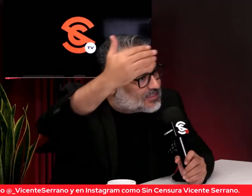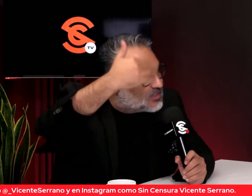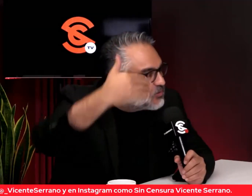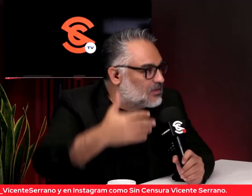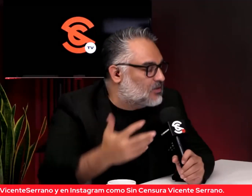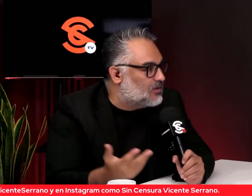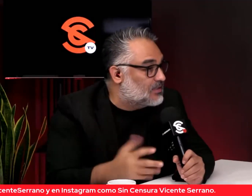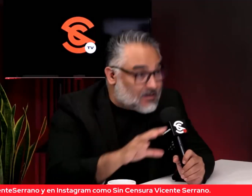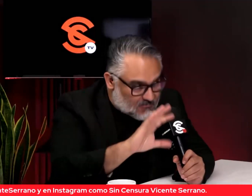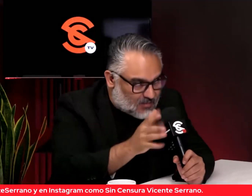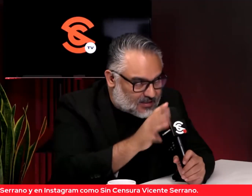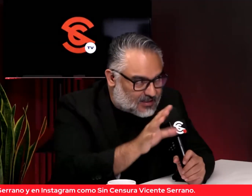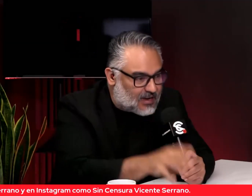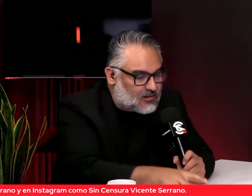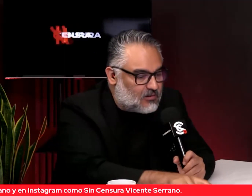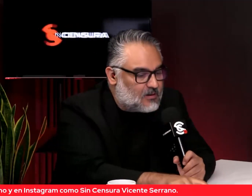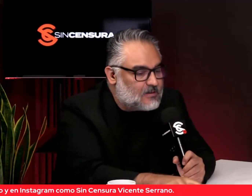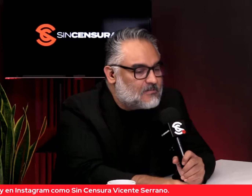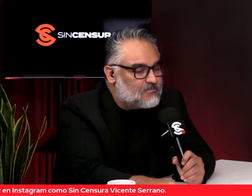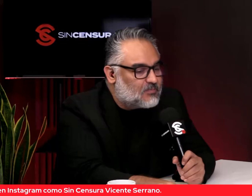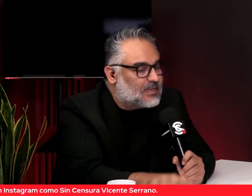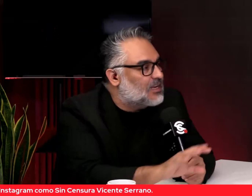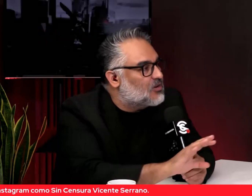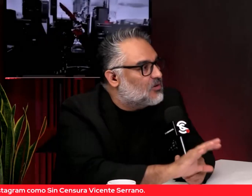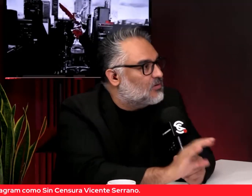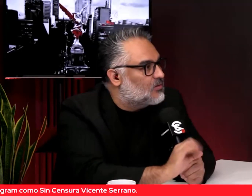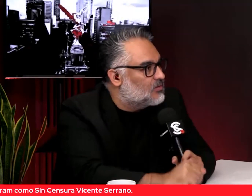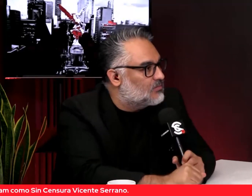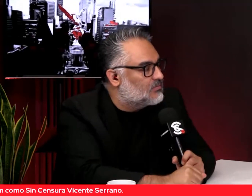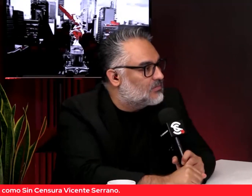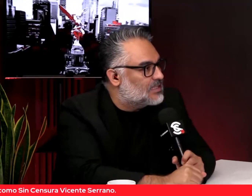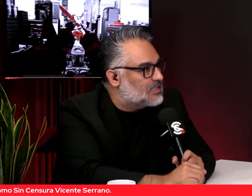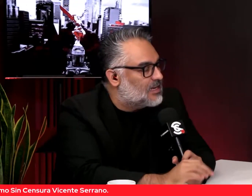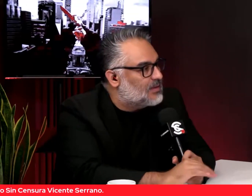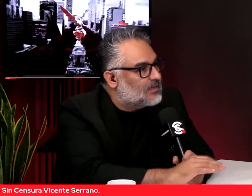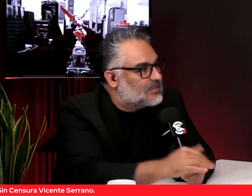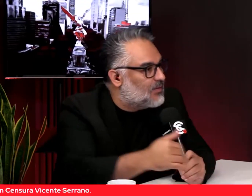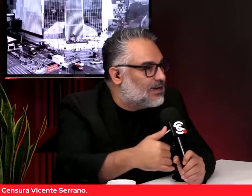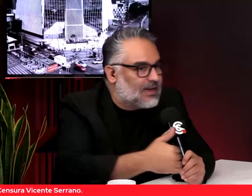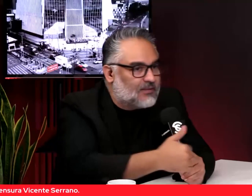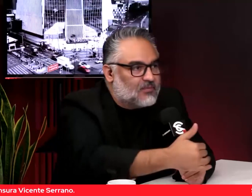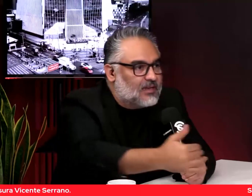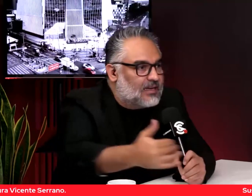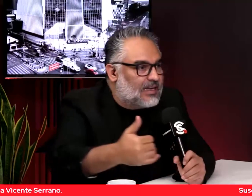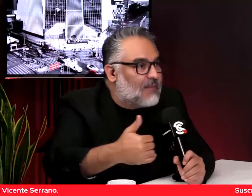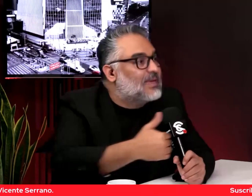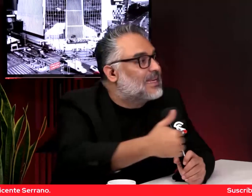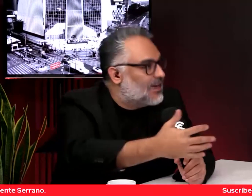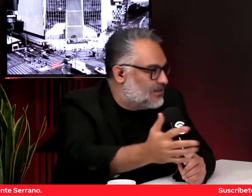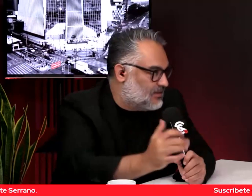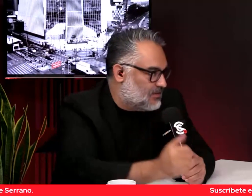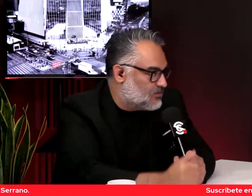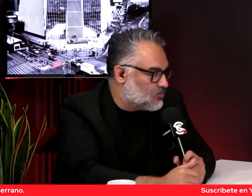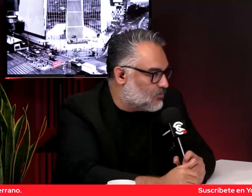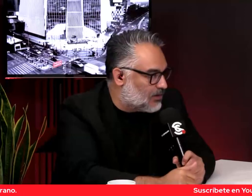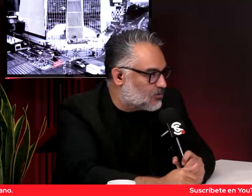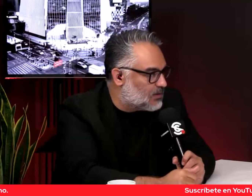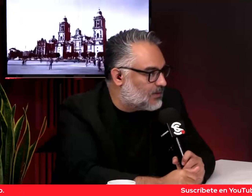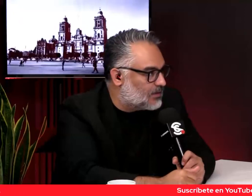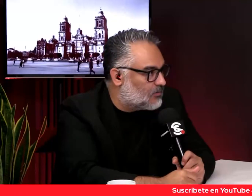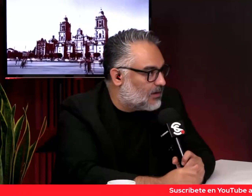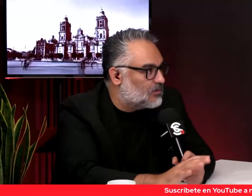qué situaciones. Va a ser algo que no necesariamente estaba en la mira rumbo